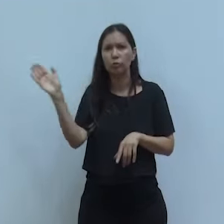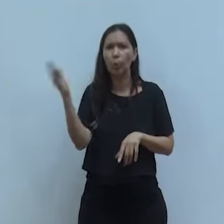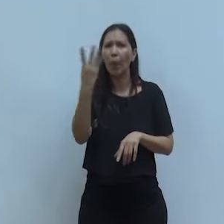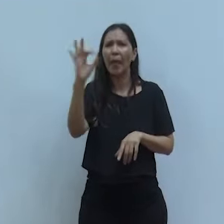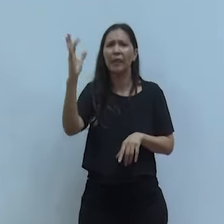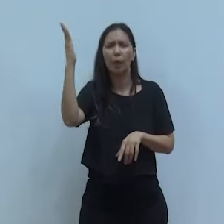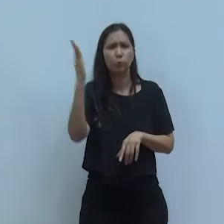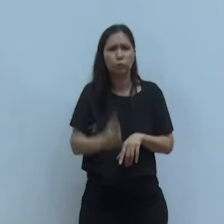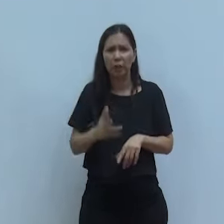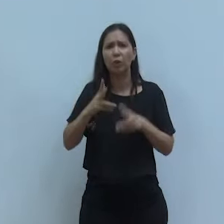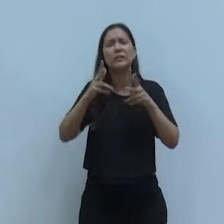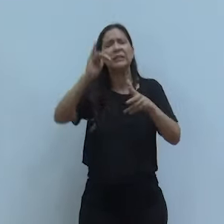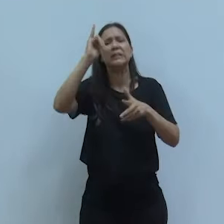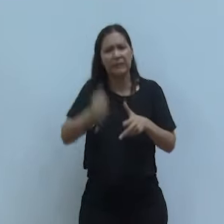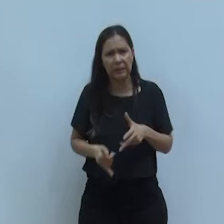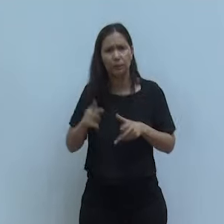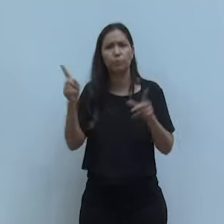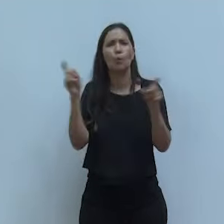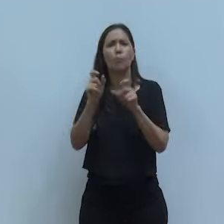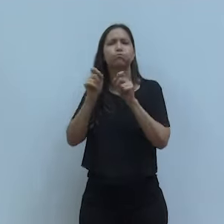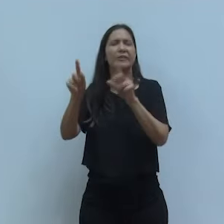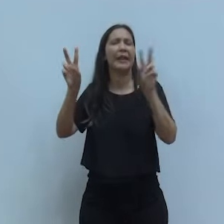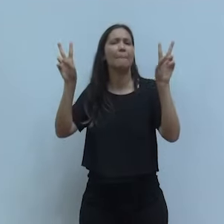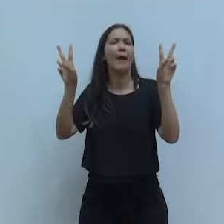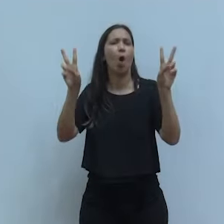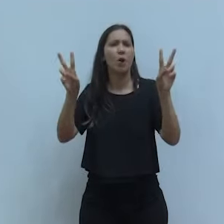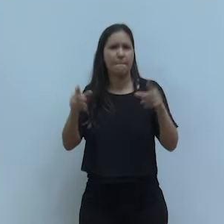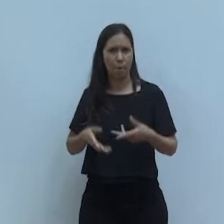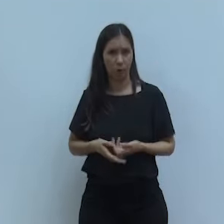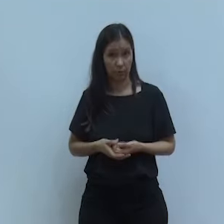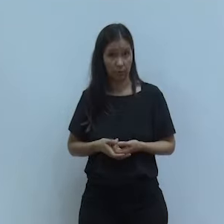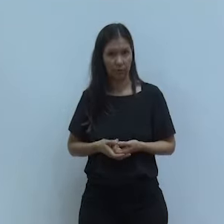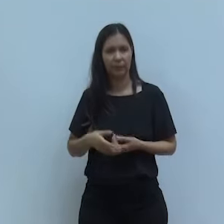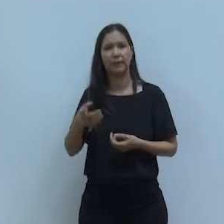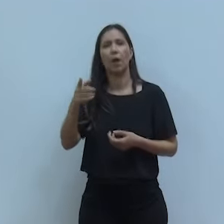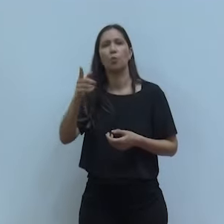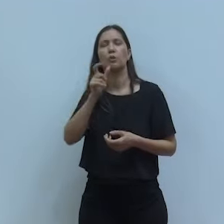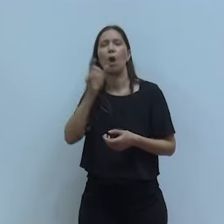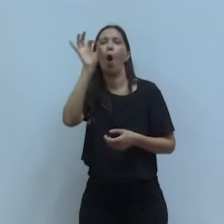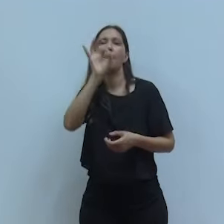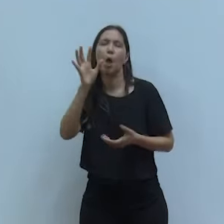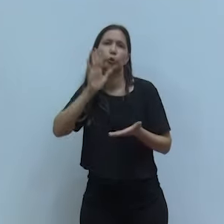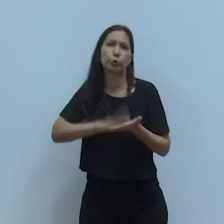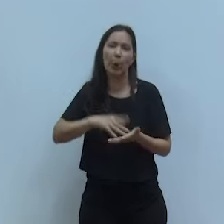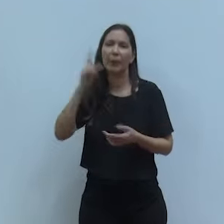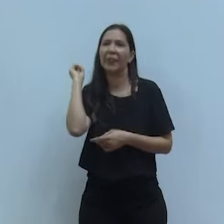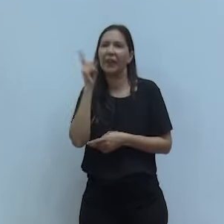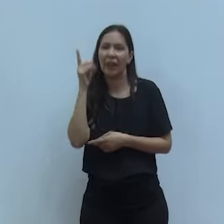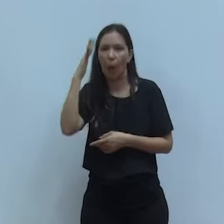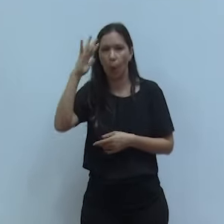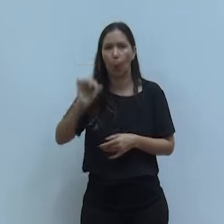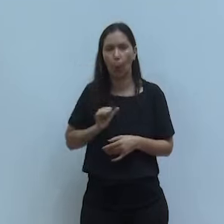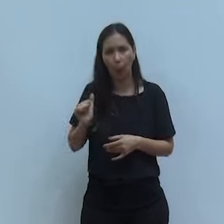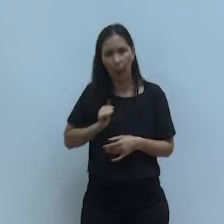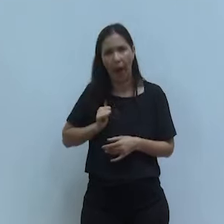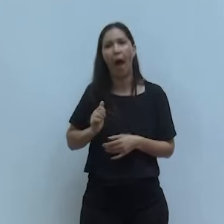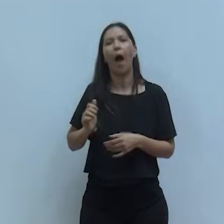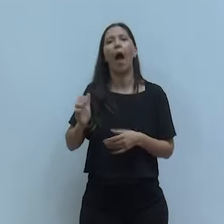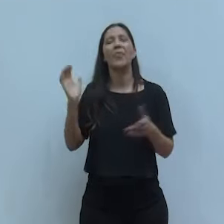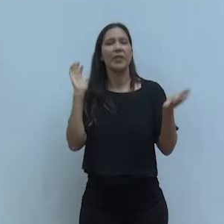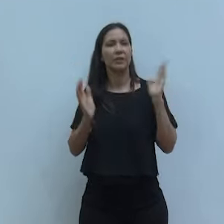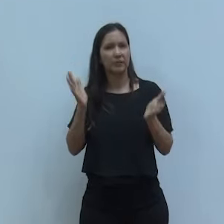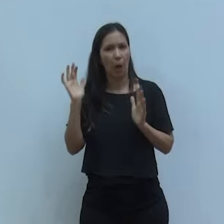miramos la opinión sobre el peronismo clásico la opinión sobre la dictadura donde también logran que un importante